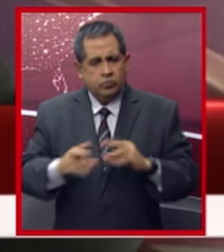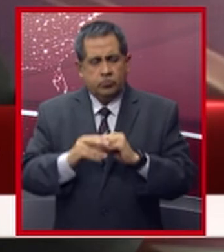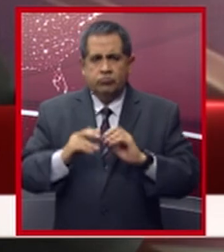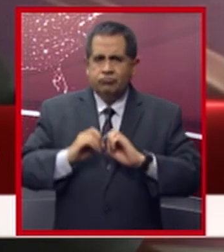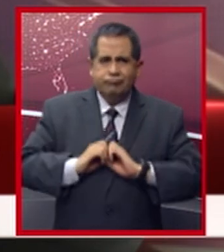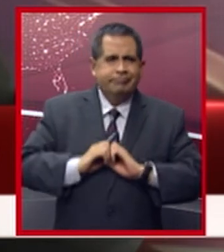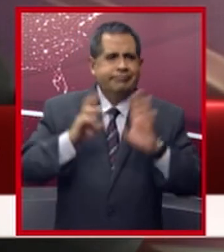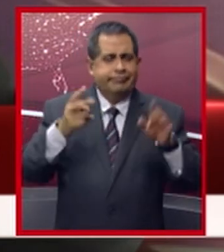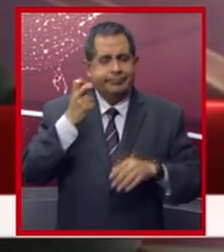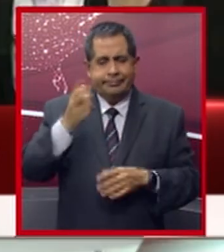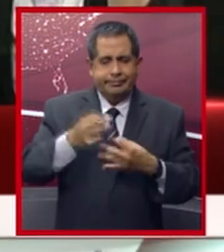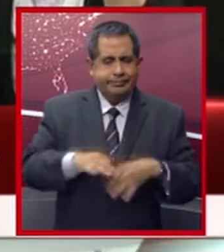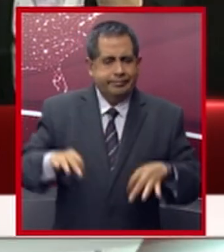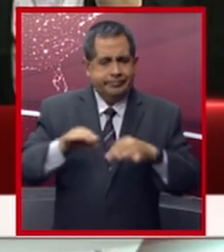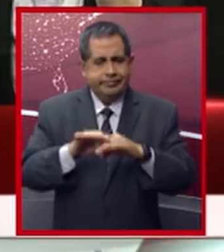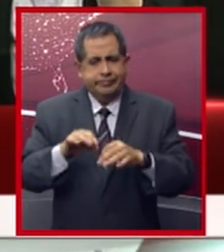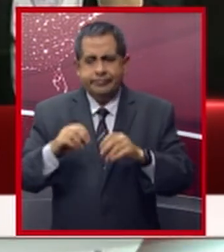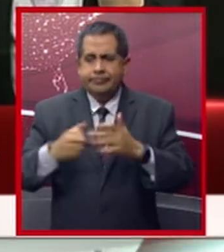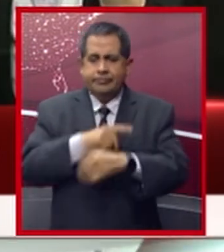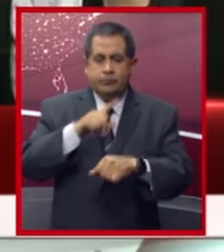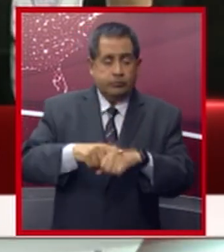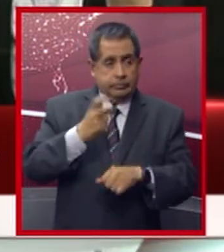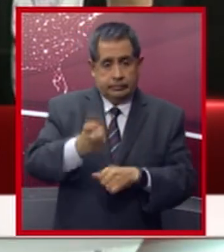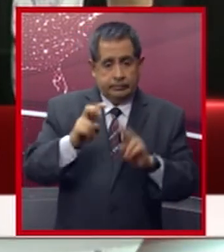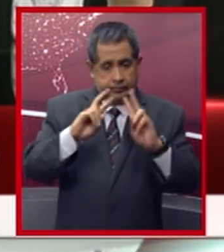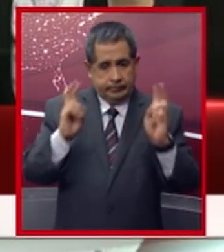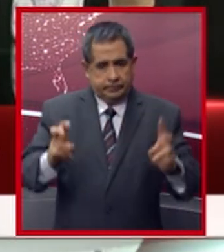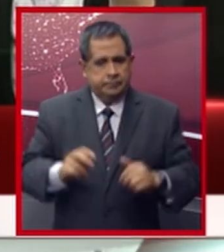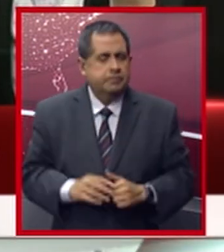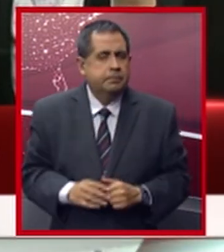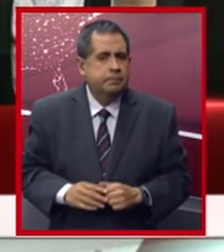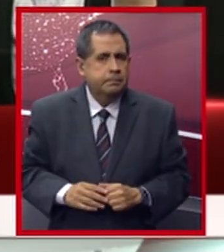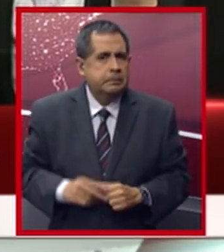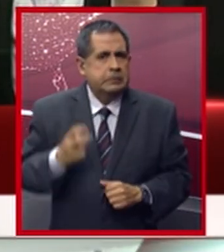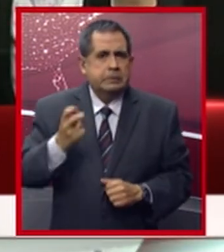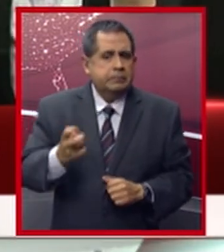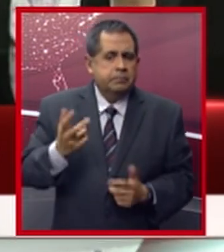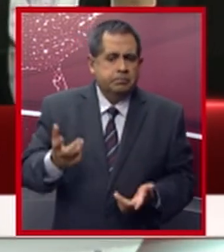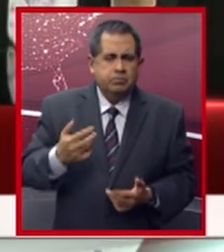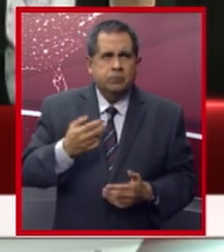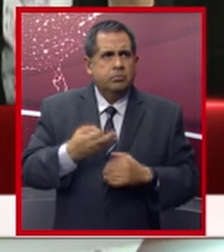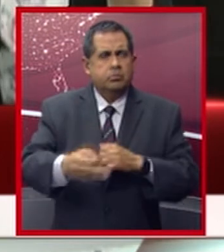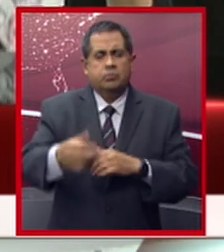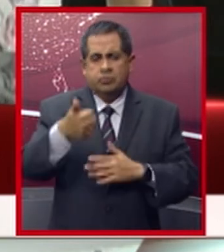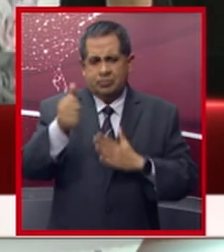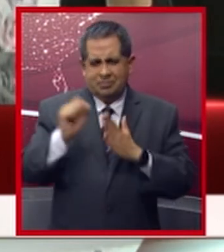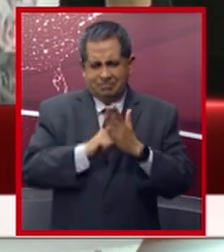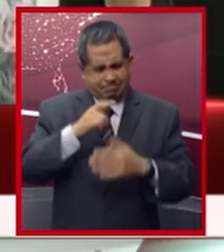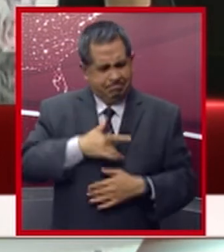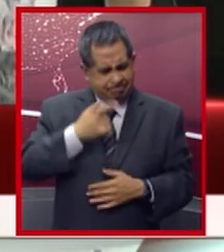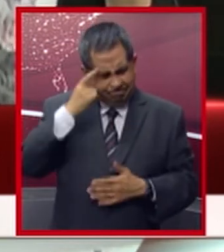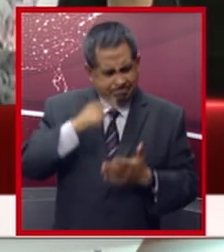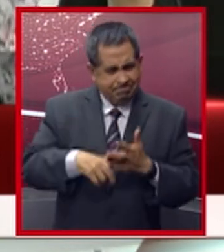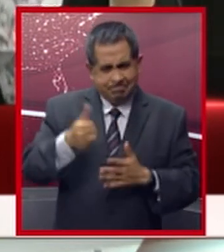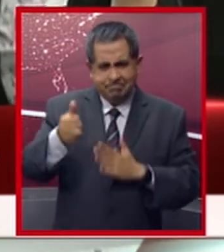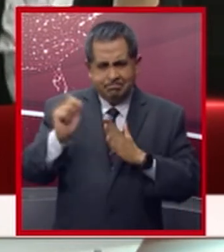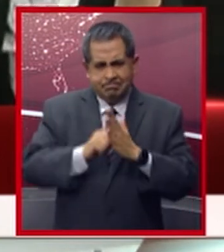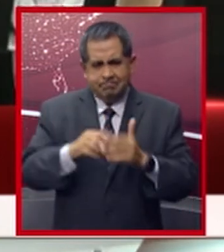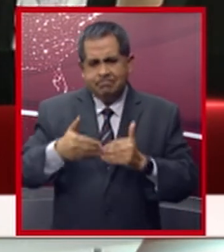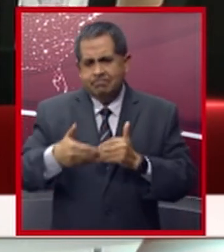todo el sistema educativo nacional en estos temas, tiene 6 meses y me parece que